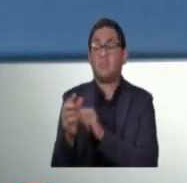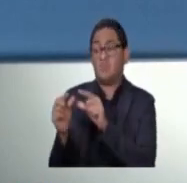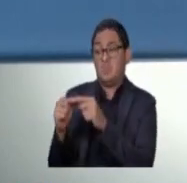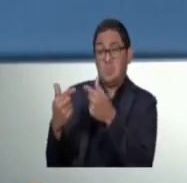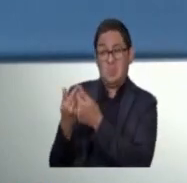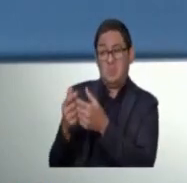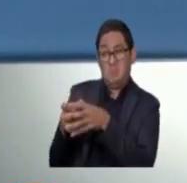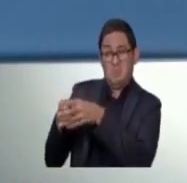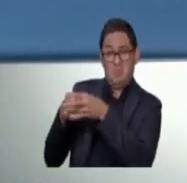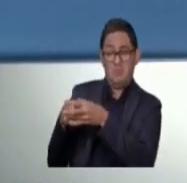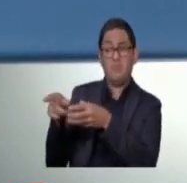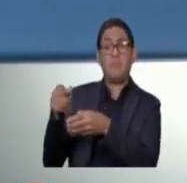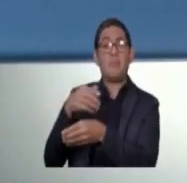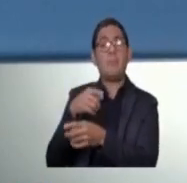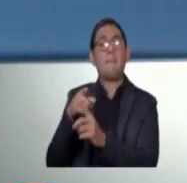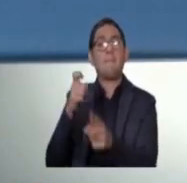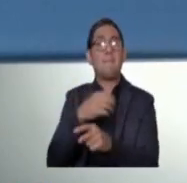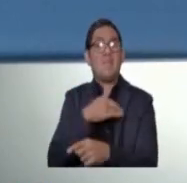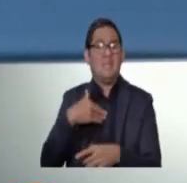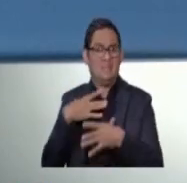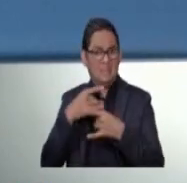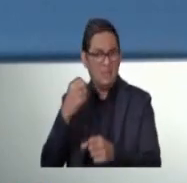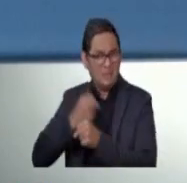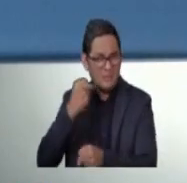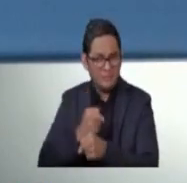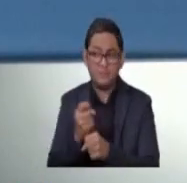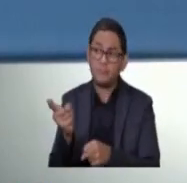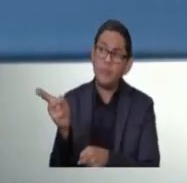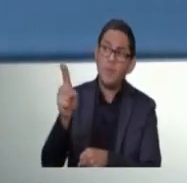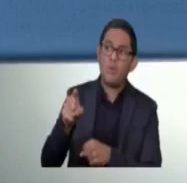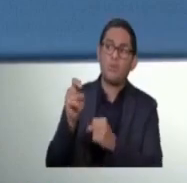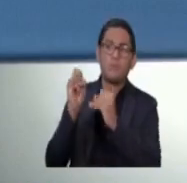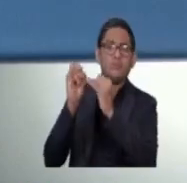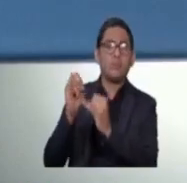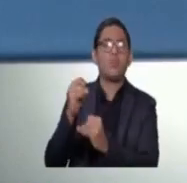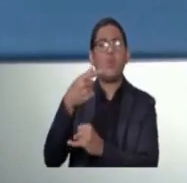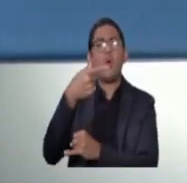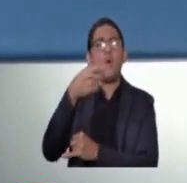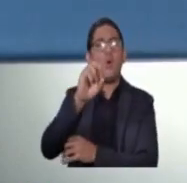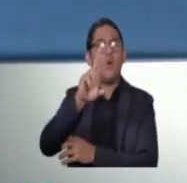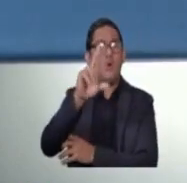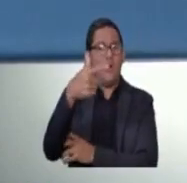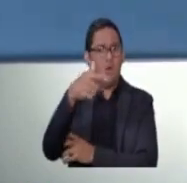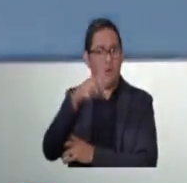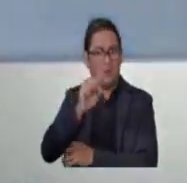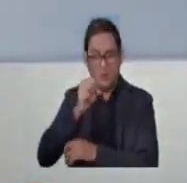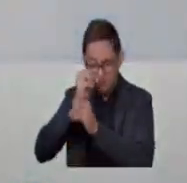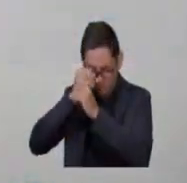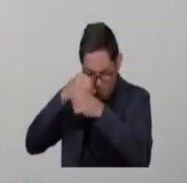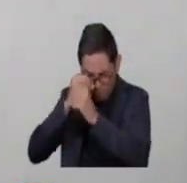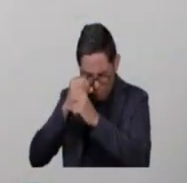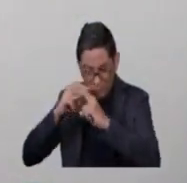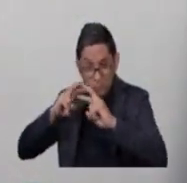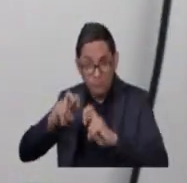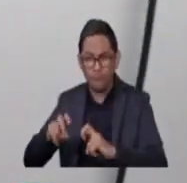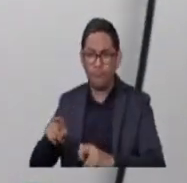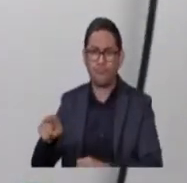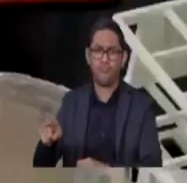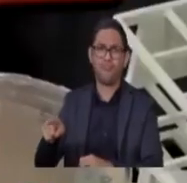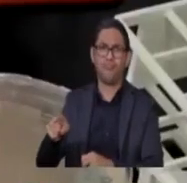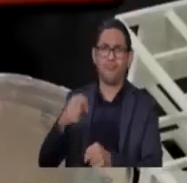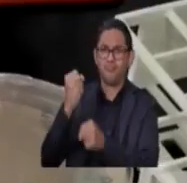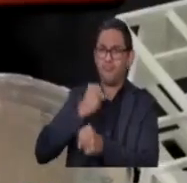del ministerio de salud y al instituto conmemorativo gorgas cuyo trabajo de vigilancia epidemiológica